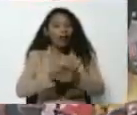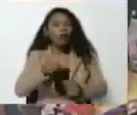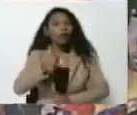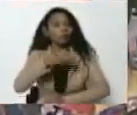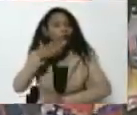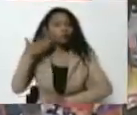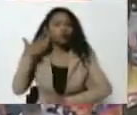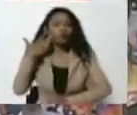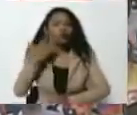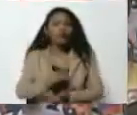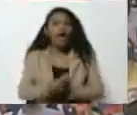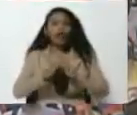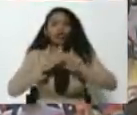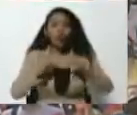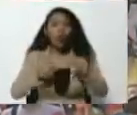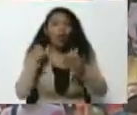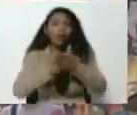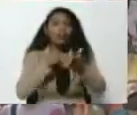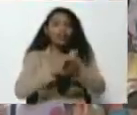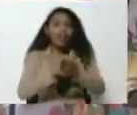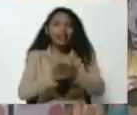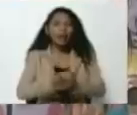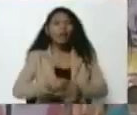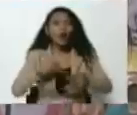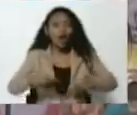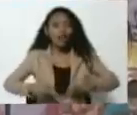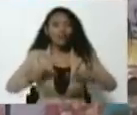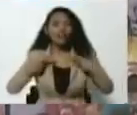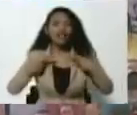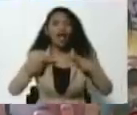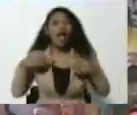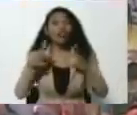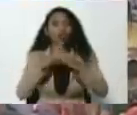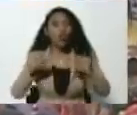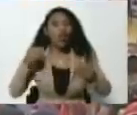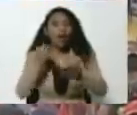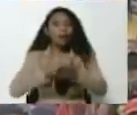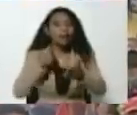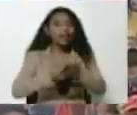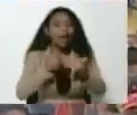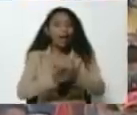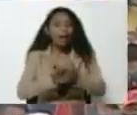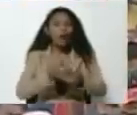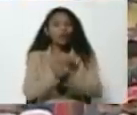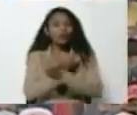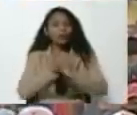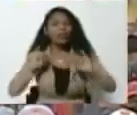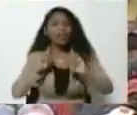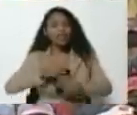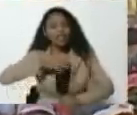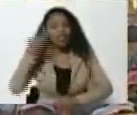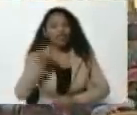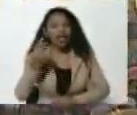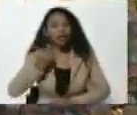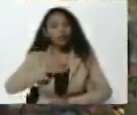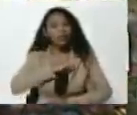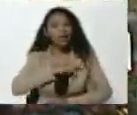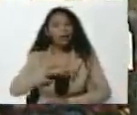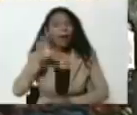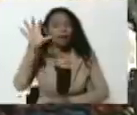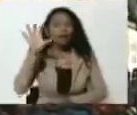dignidad, a todas las batallas por la vida, a todas las batallas por la independencia verdadera de nuestra